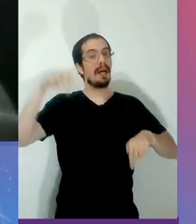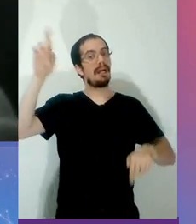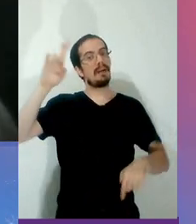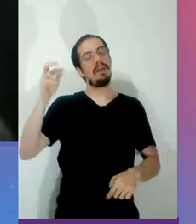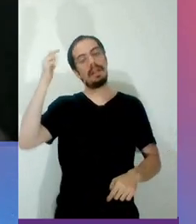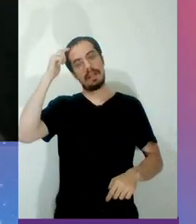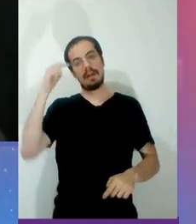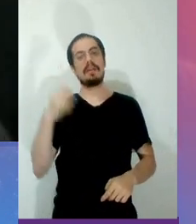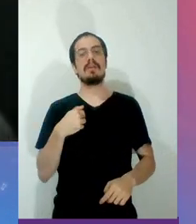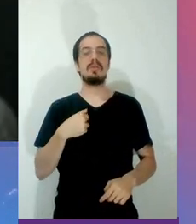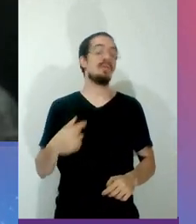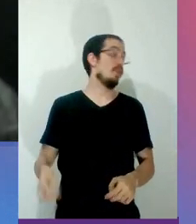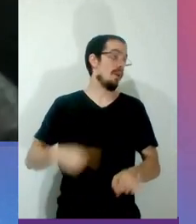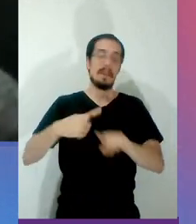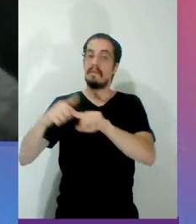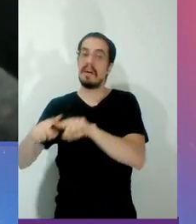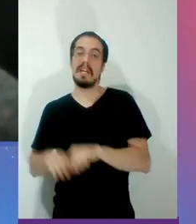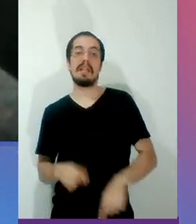otros municipios